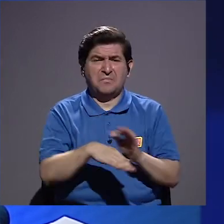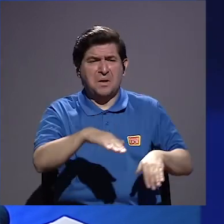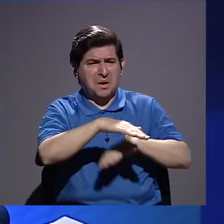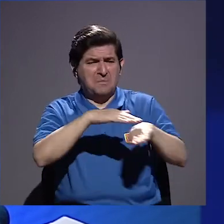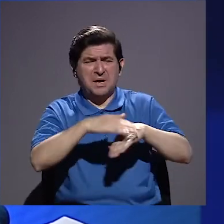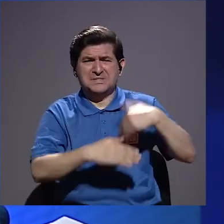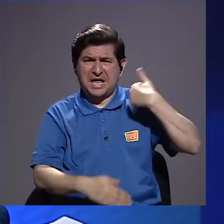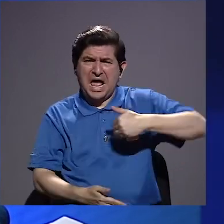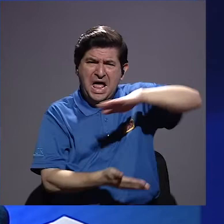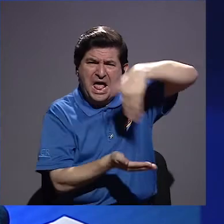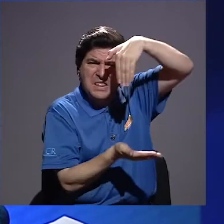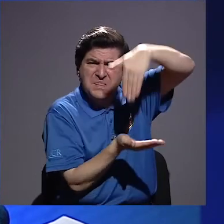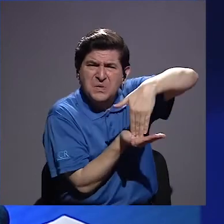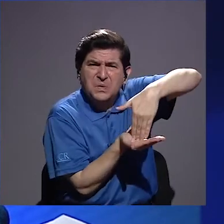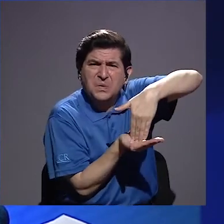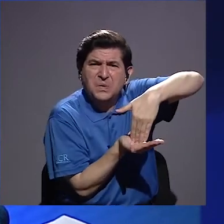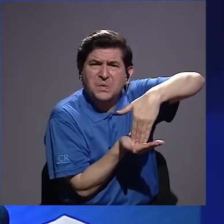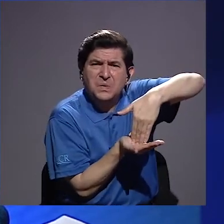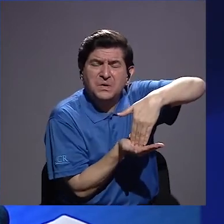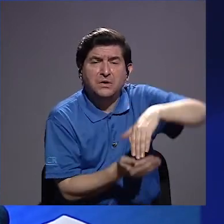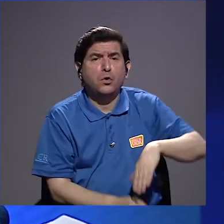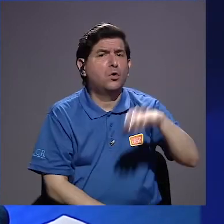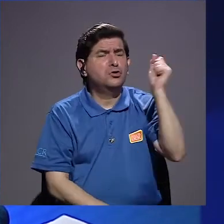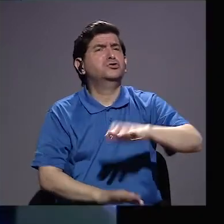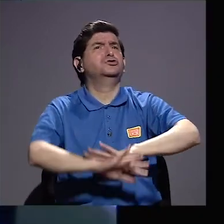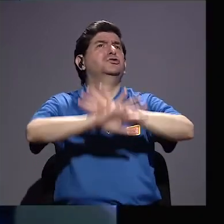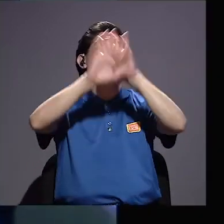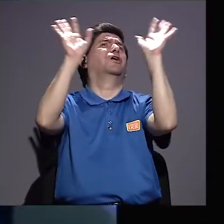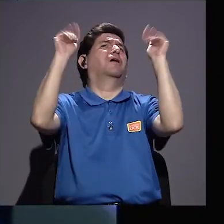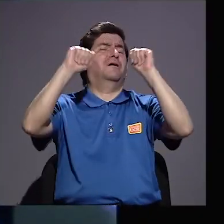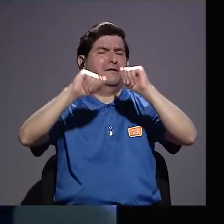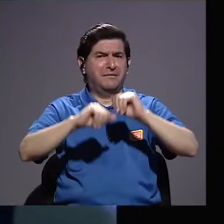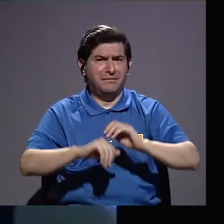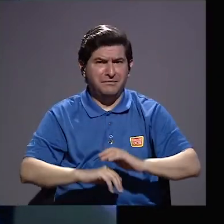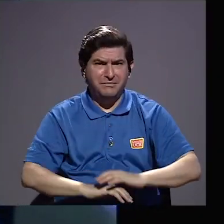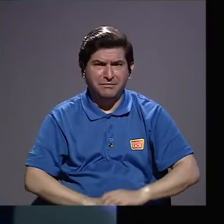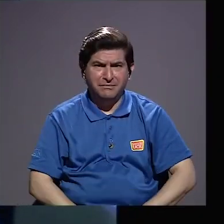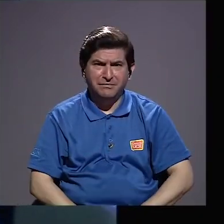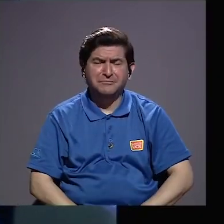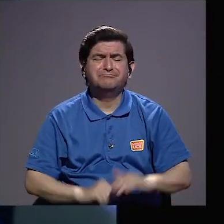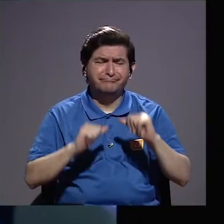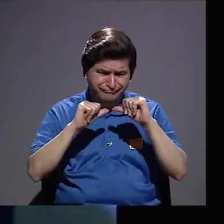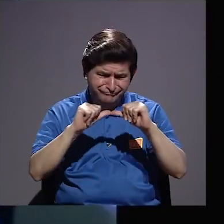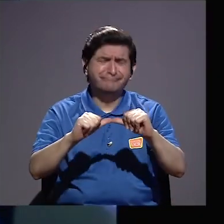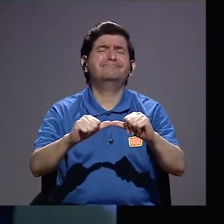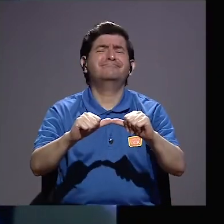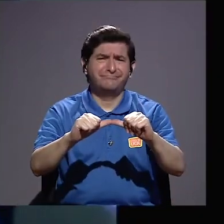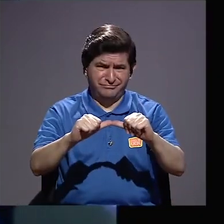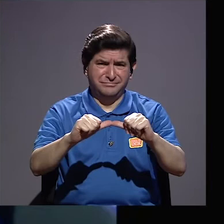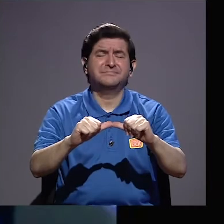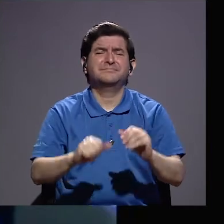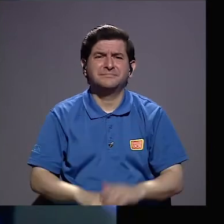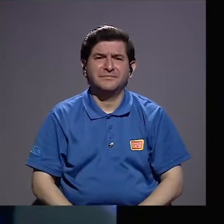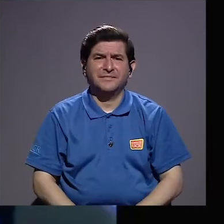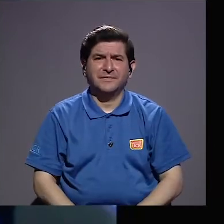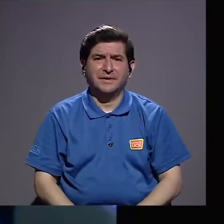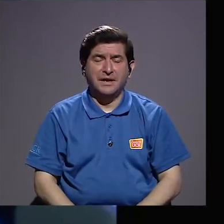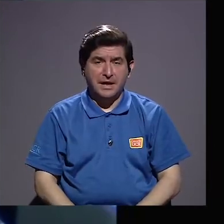con esa base androcentrista? Sí, claro. En todos todavía sí lo